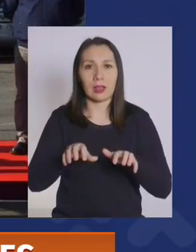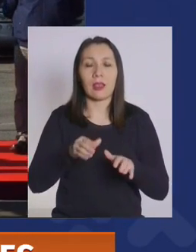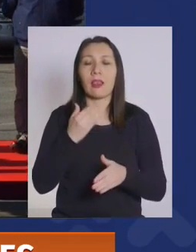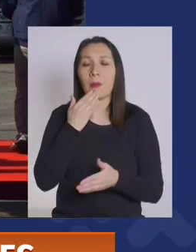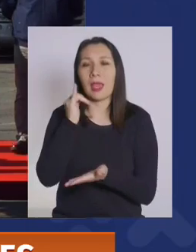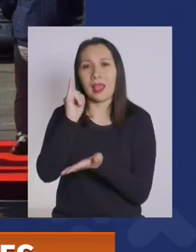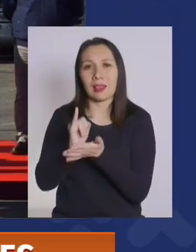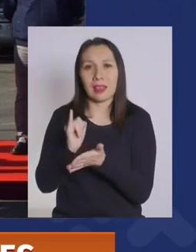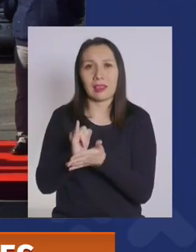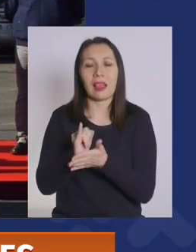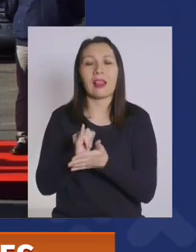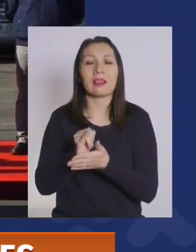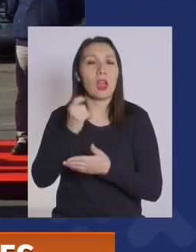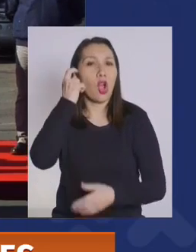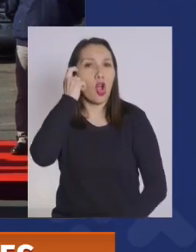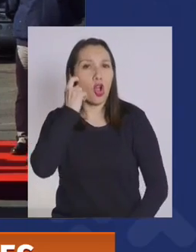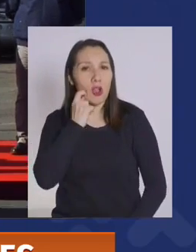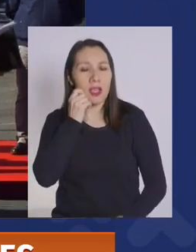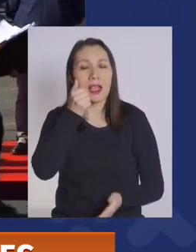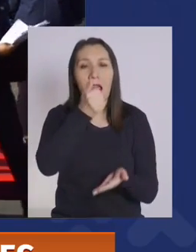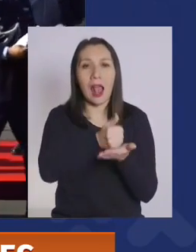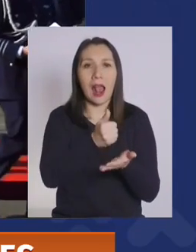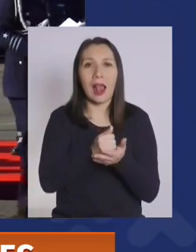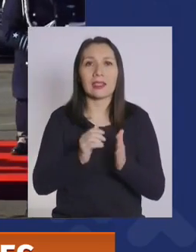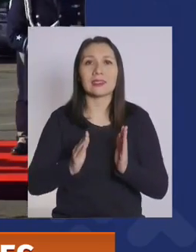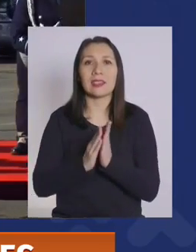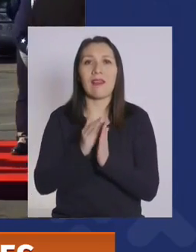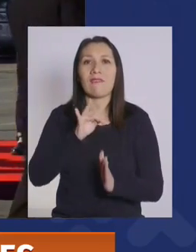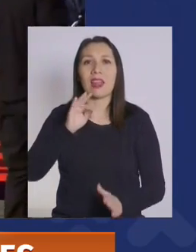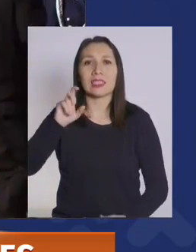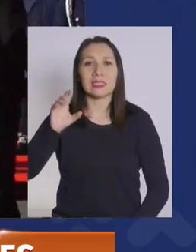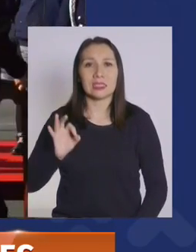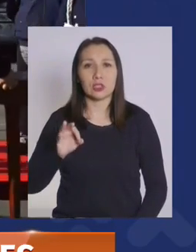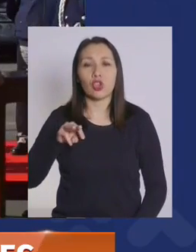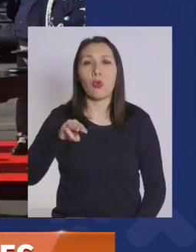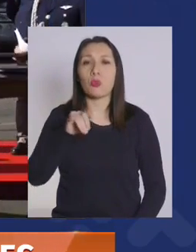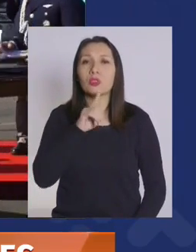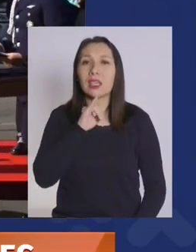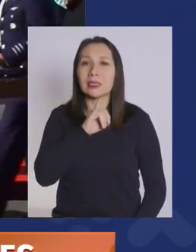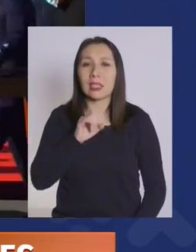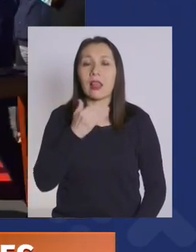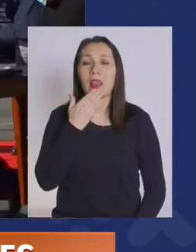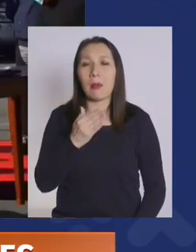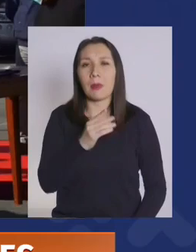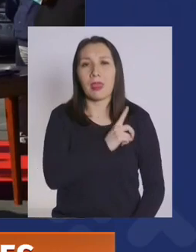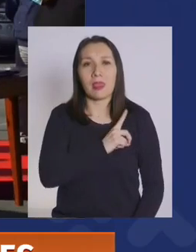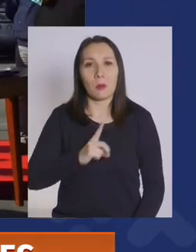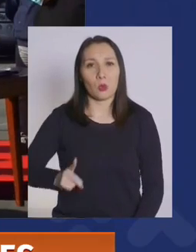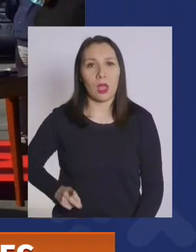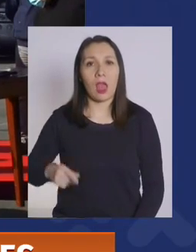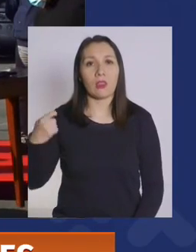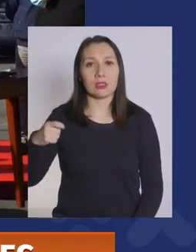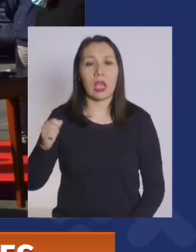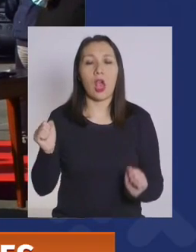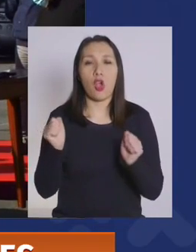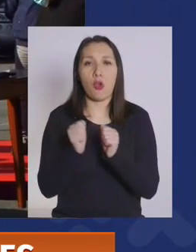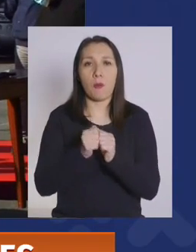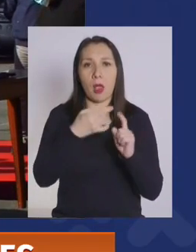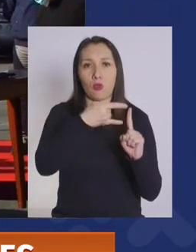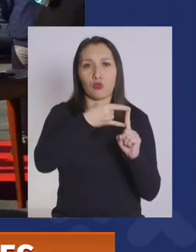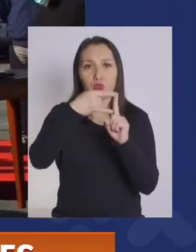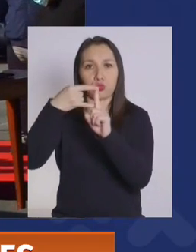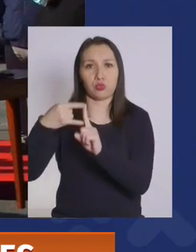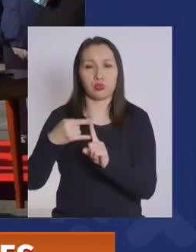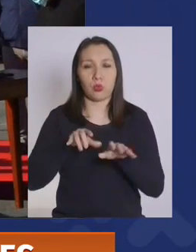debido a la gravedad de sus lesiones. El presidente ha anunciado este proyecto de ley que endurece las penas para los delitos de incendio